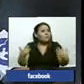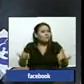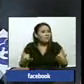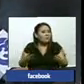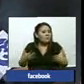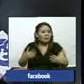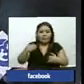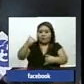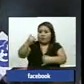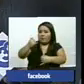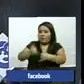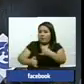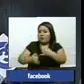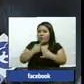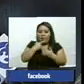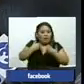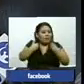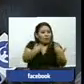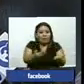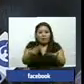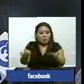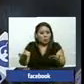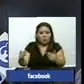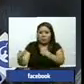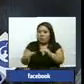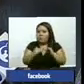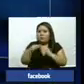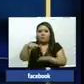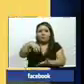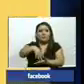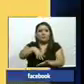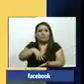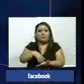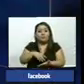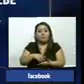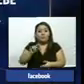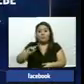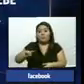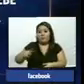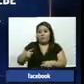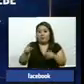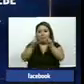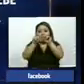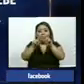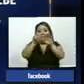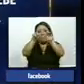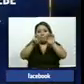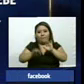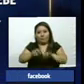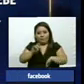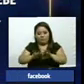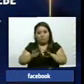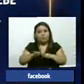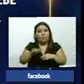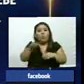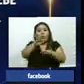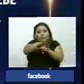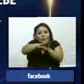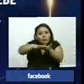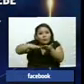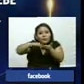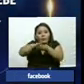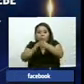va a resultar beneficiado es todo el pueblo salvadoreño. En el primer sistema se propone utilizar los escáner que